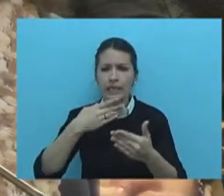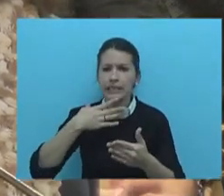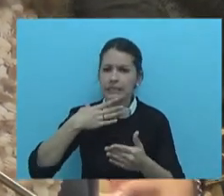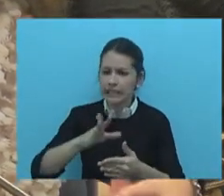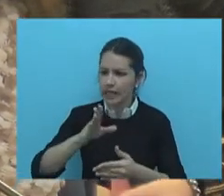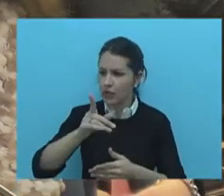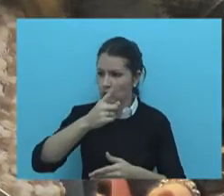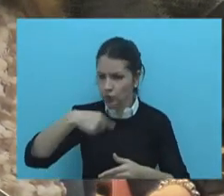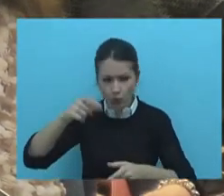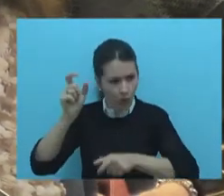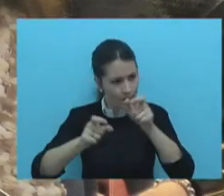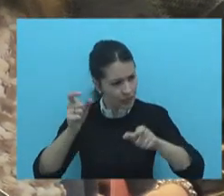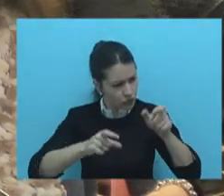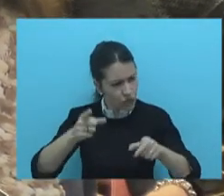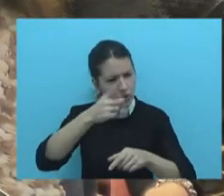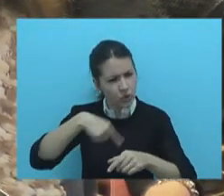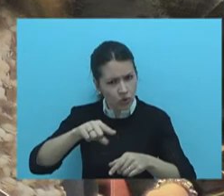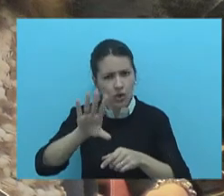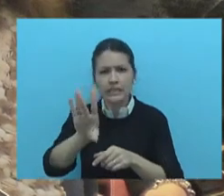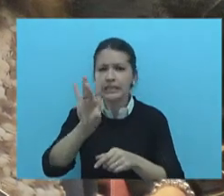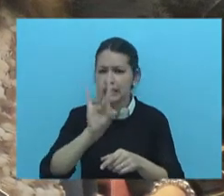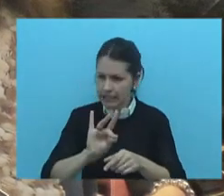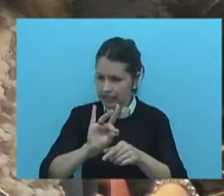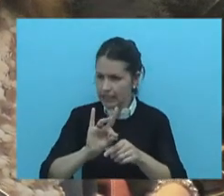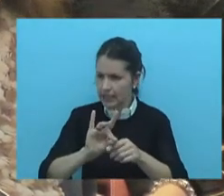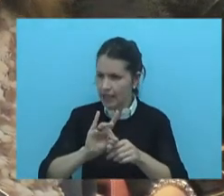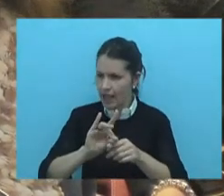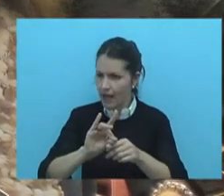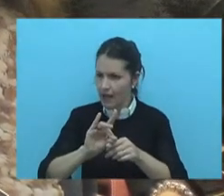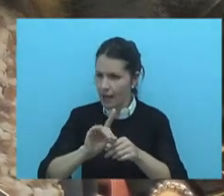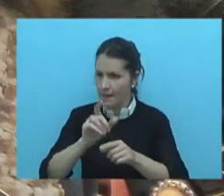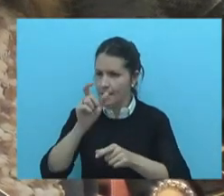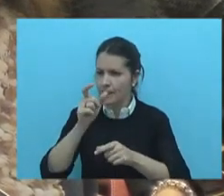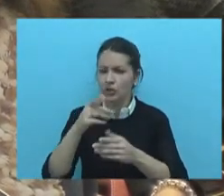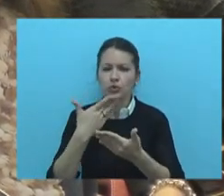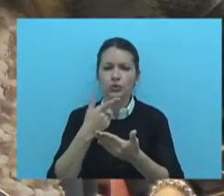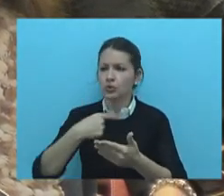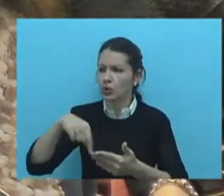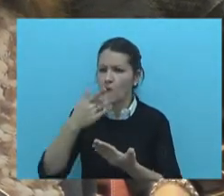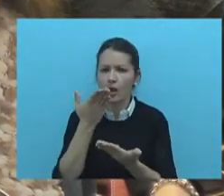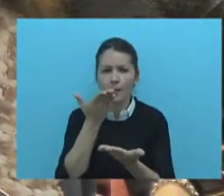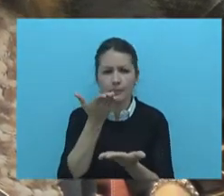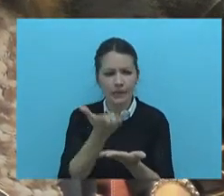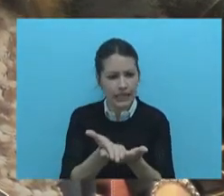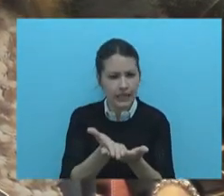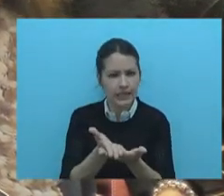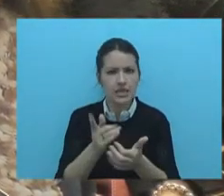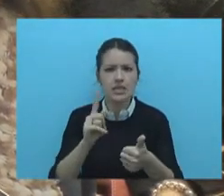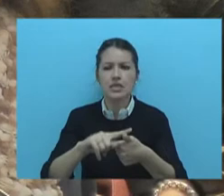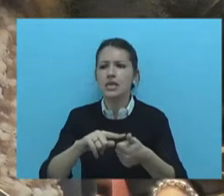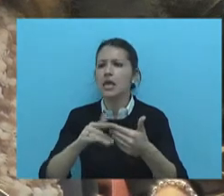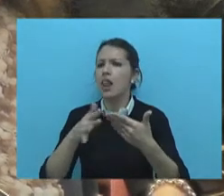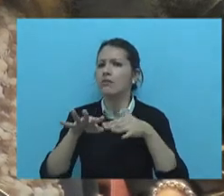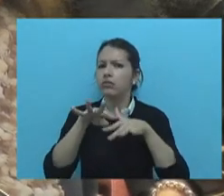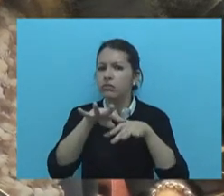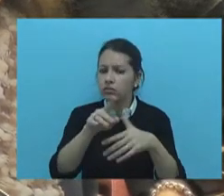que legislar a través de los legisladores, y somos nosotros los que tenemos que peticionar, somos nosotros los que tenemos que